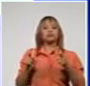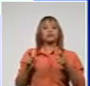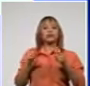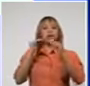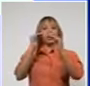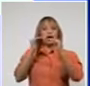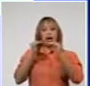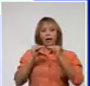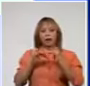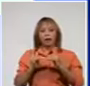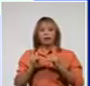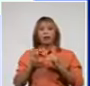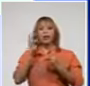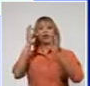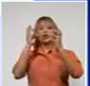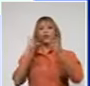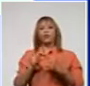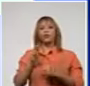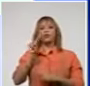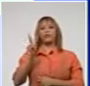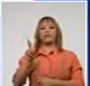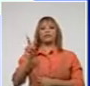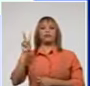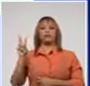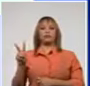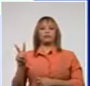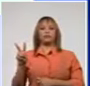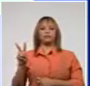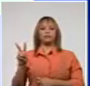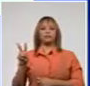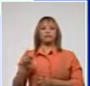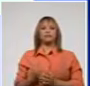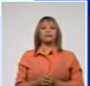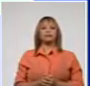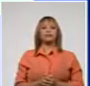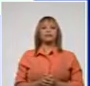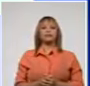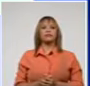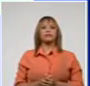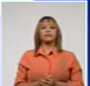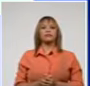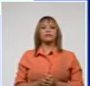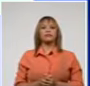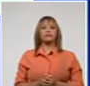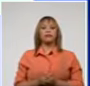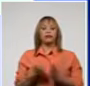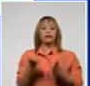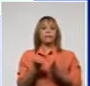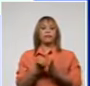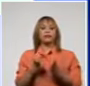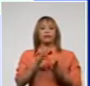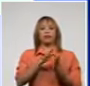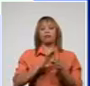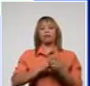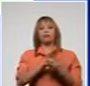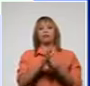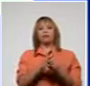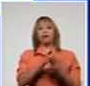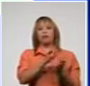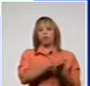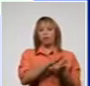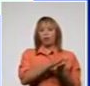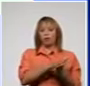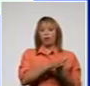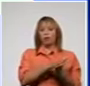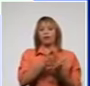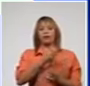posición número 22, con los casos diagnosticados el acumulado diagnosticado hasta el